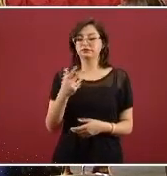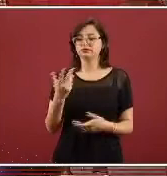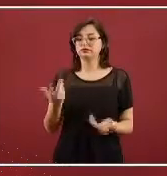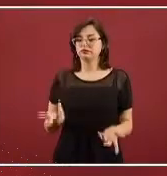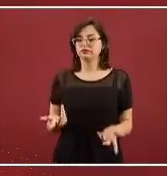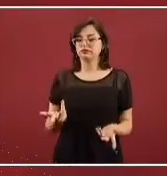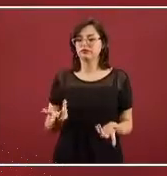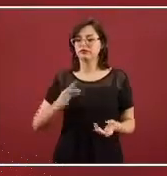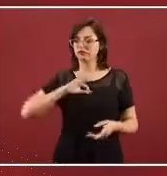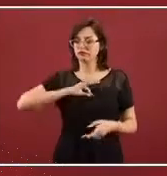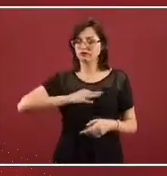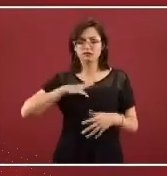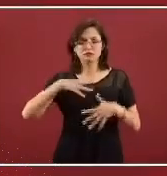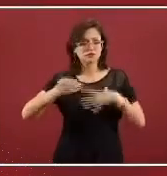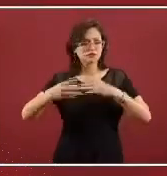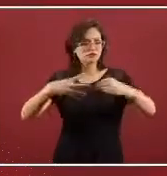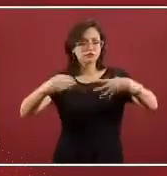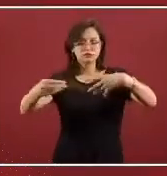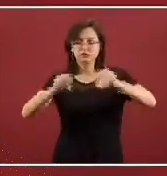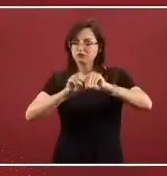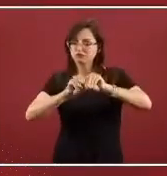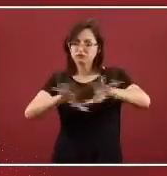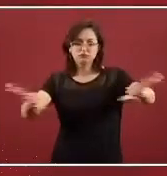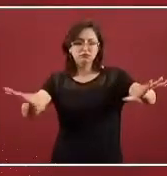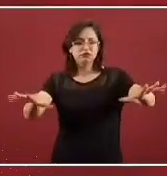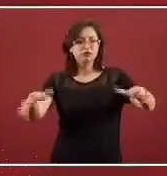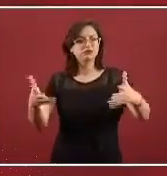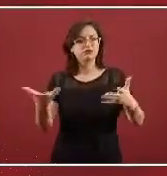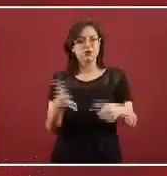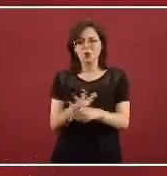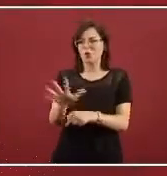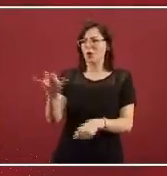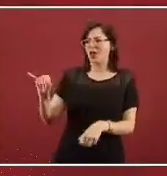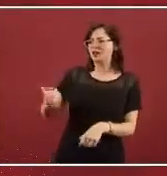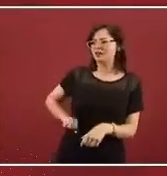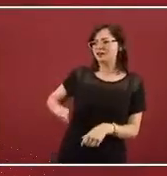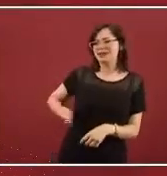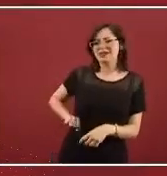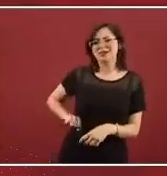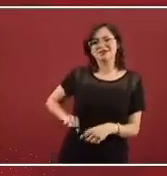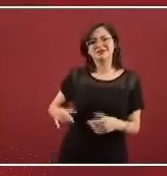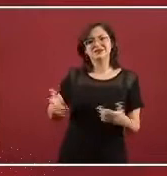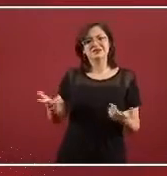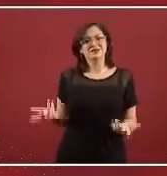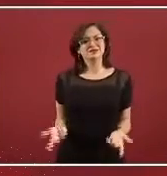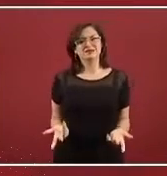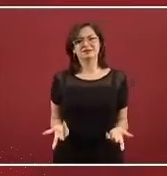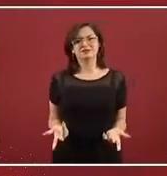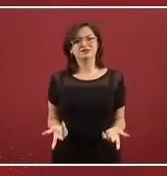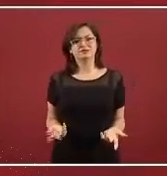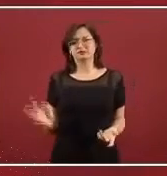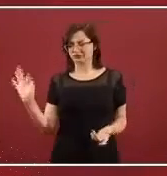en que se propague la pandemia y llegue a las filas de cualquiera de nosotros.